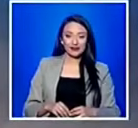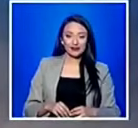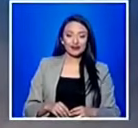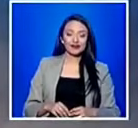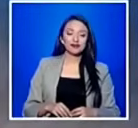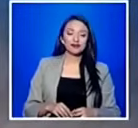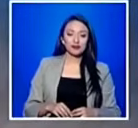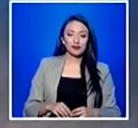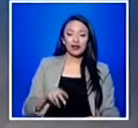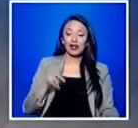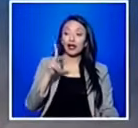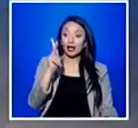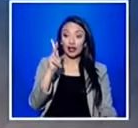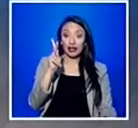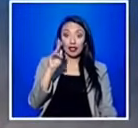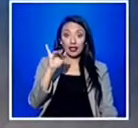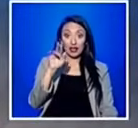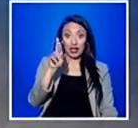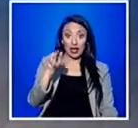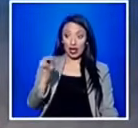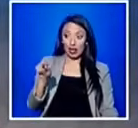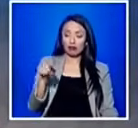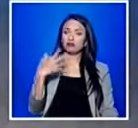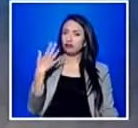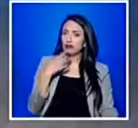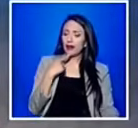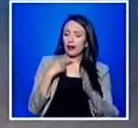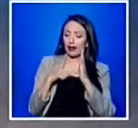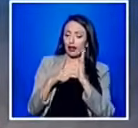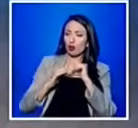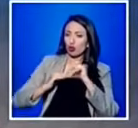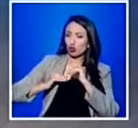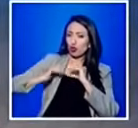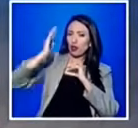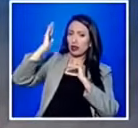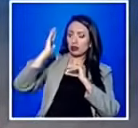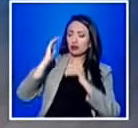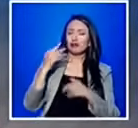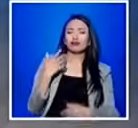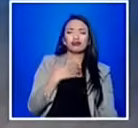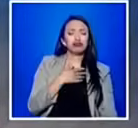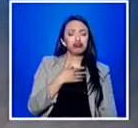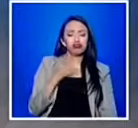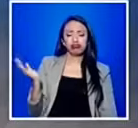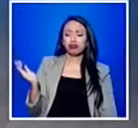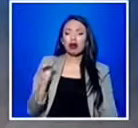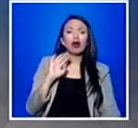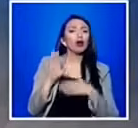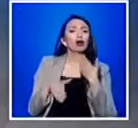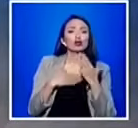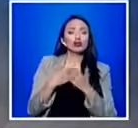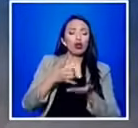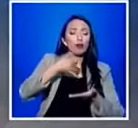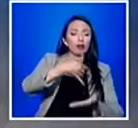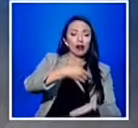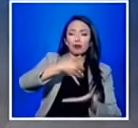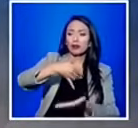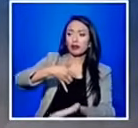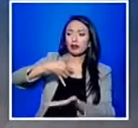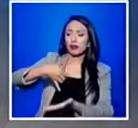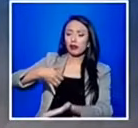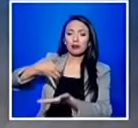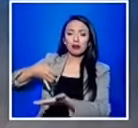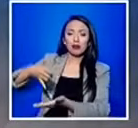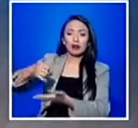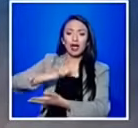Y Kiara Rodríguez es un ejemplo de superación y también de esfuerzo. Ha ganado todos los premios posibles en la disciplina de